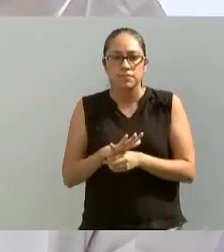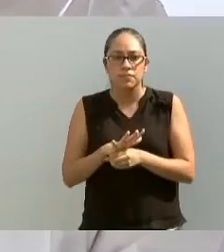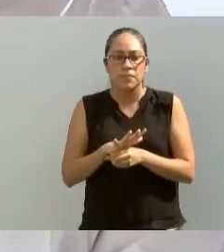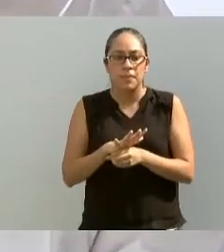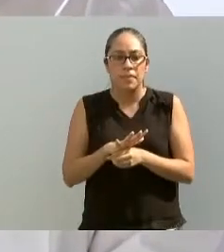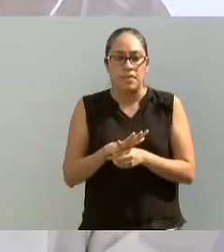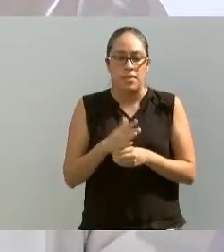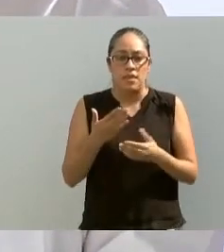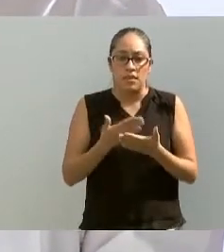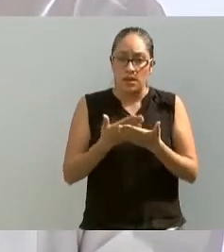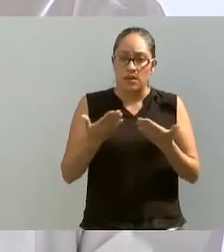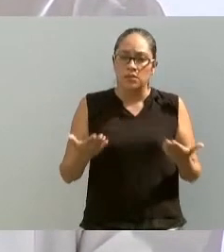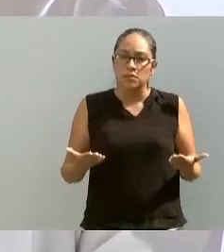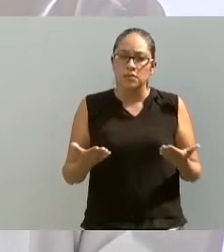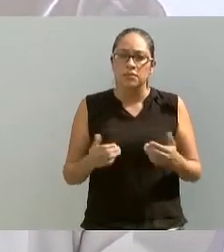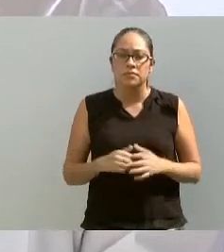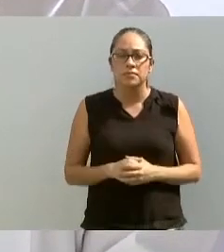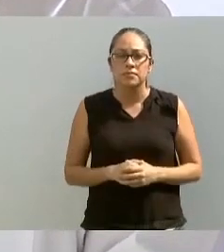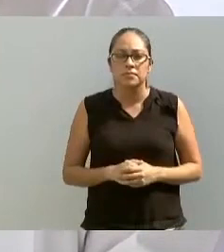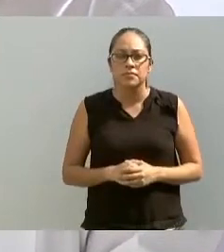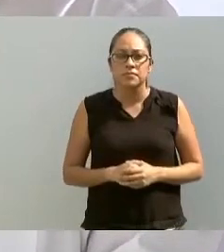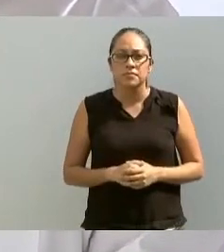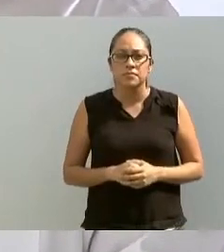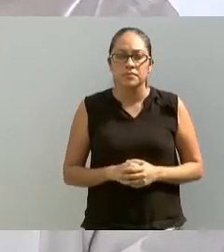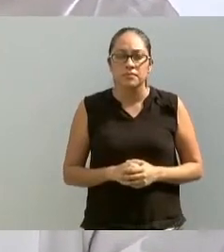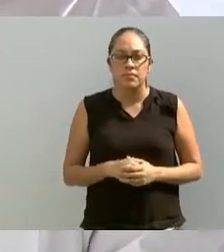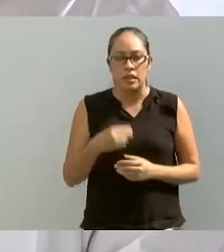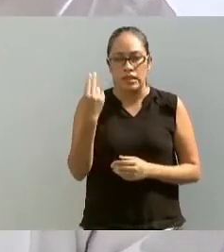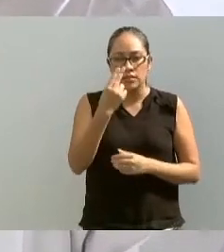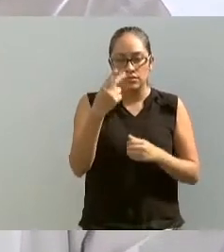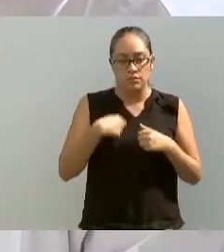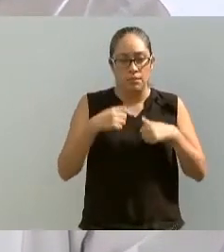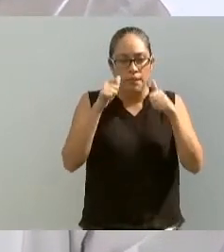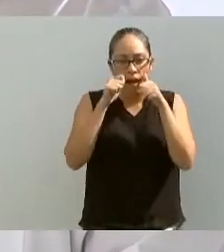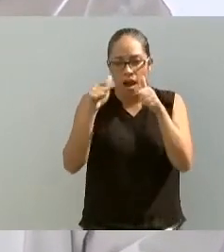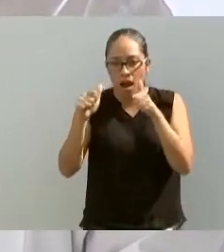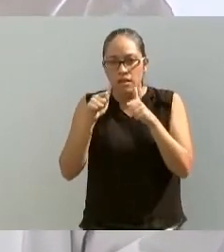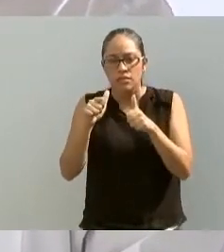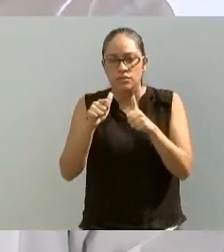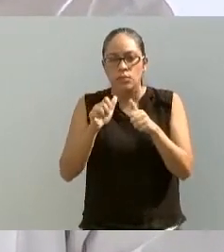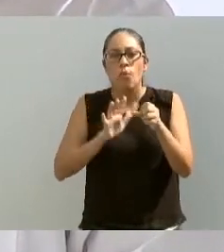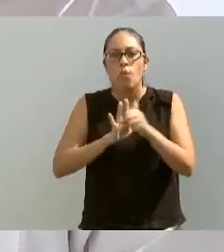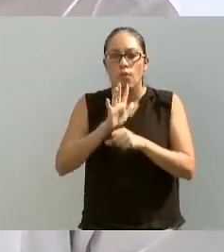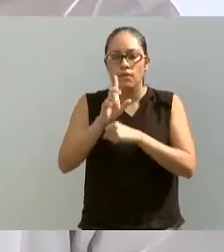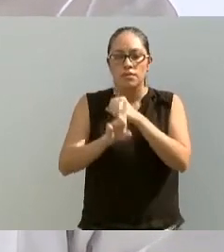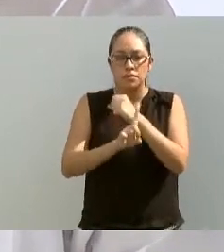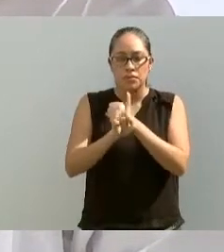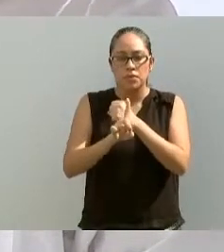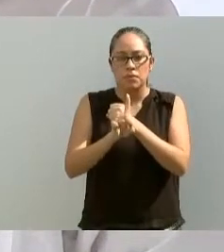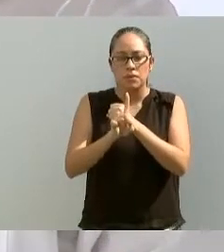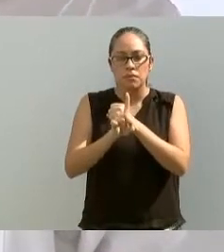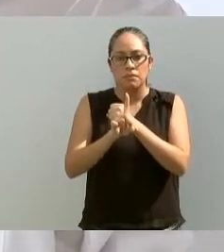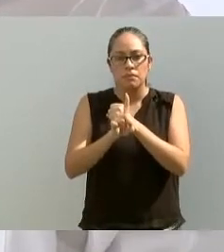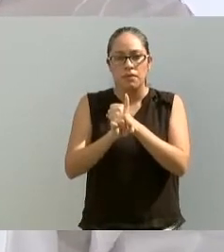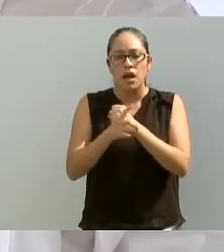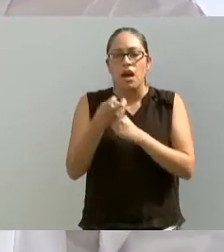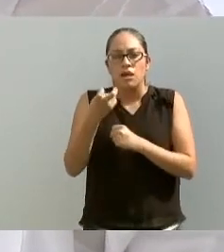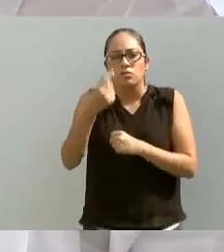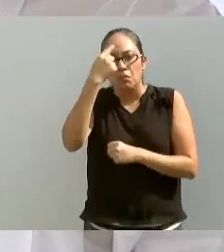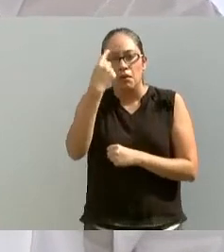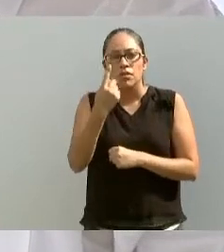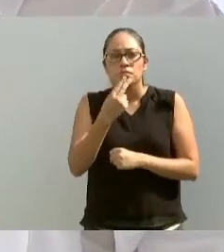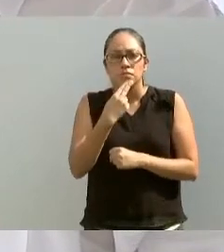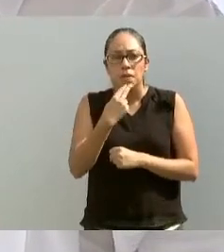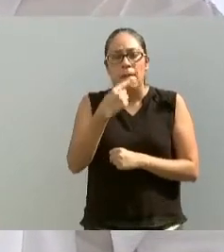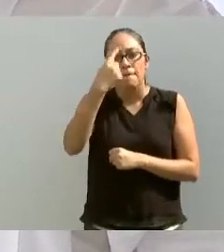la medida que se atiendan las causas, vamos a poder resolver